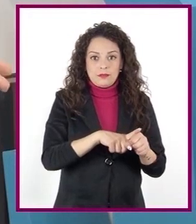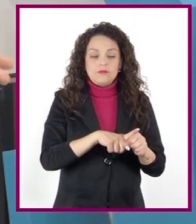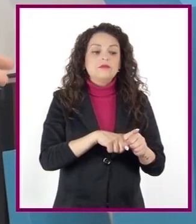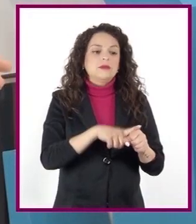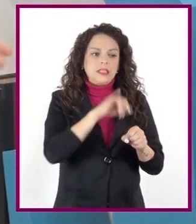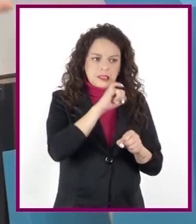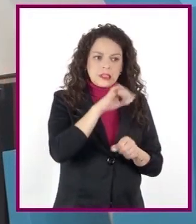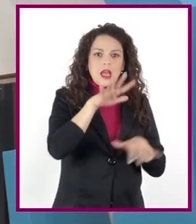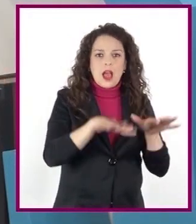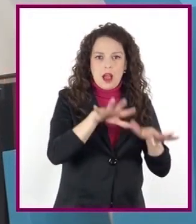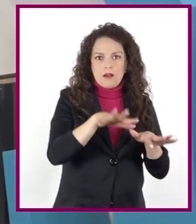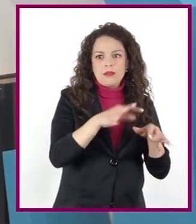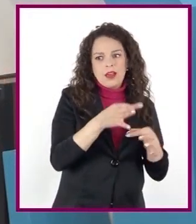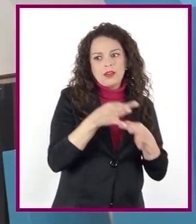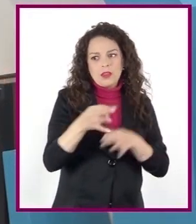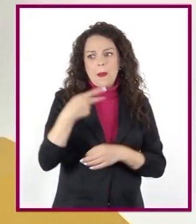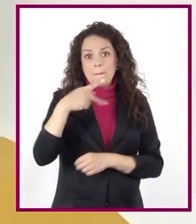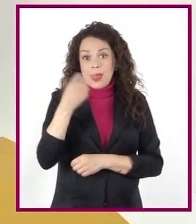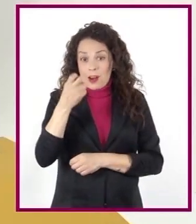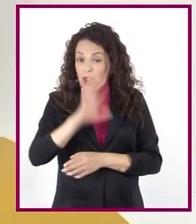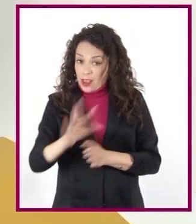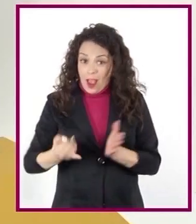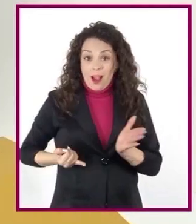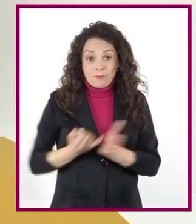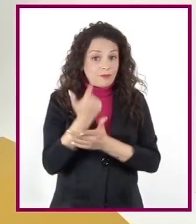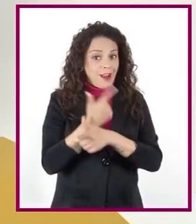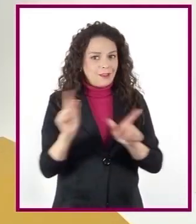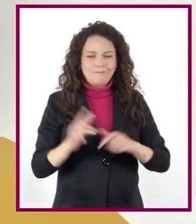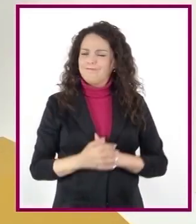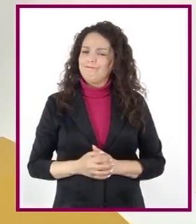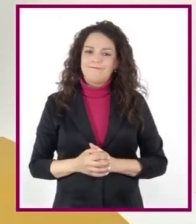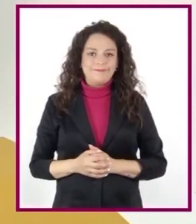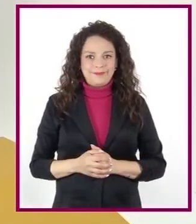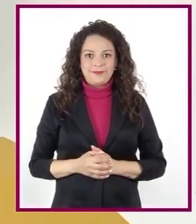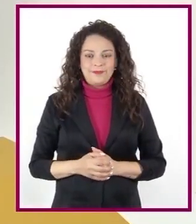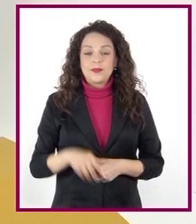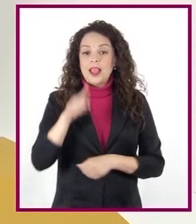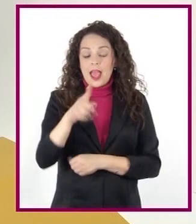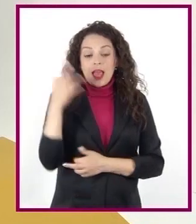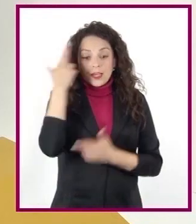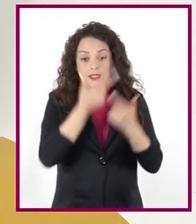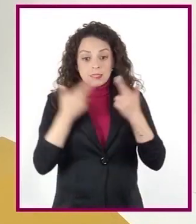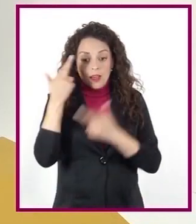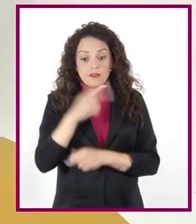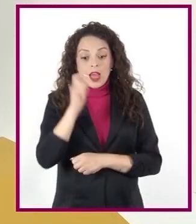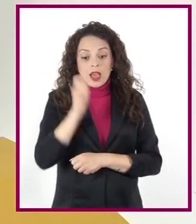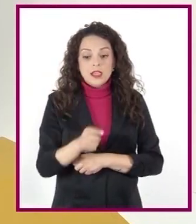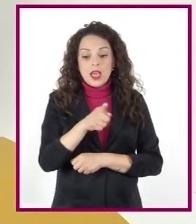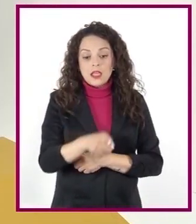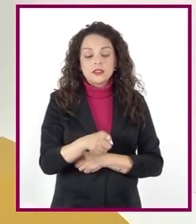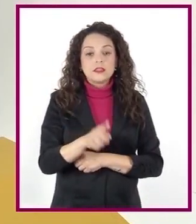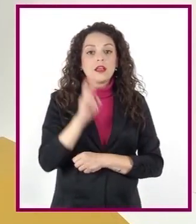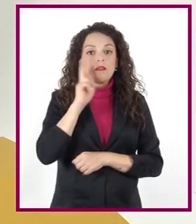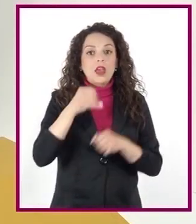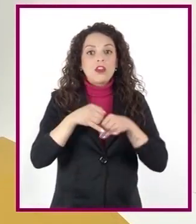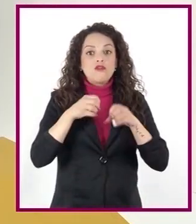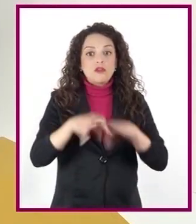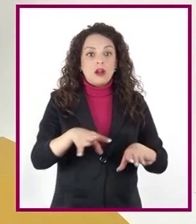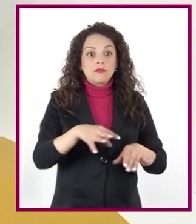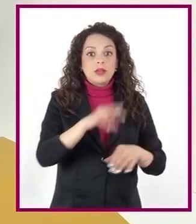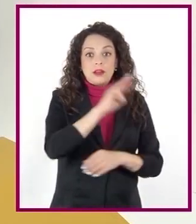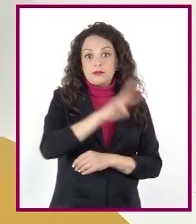el ejercicio de la libertad. Verifiquen que los materiales digitales que consulten